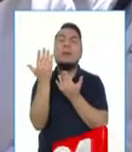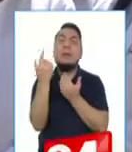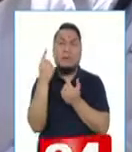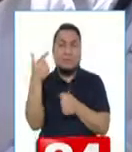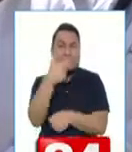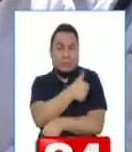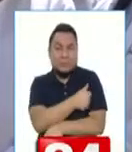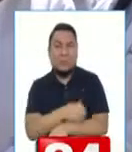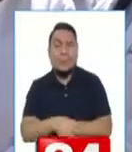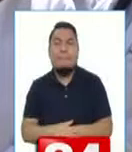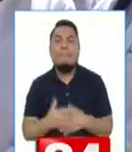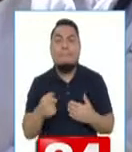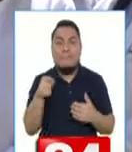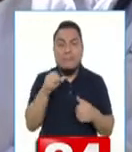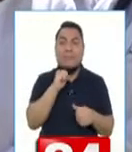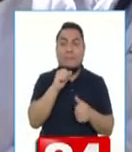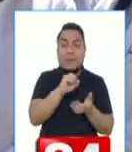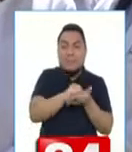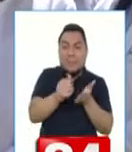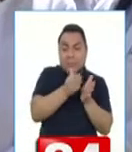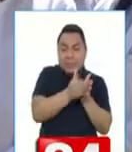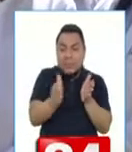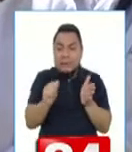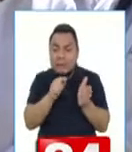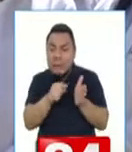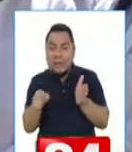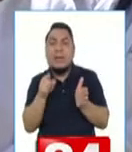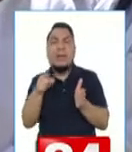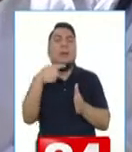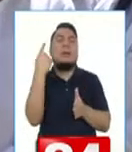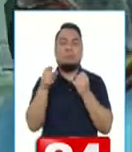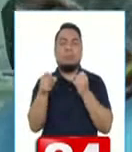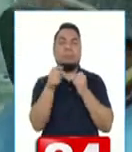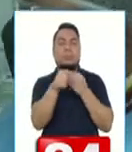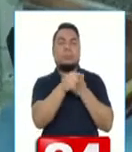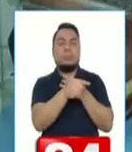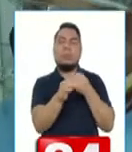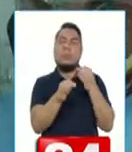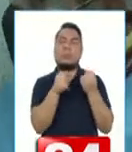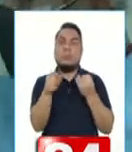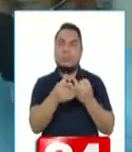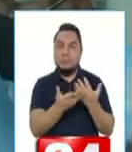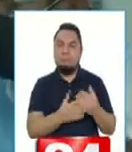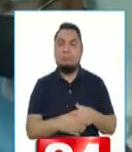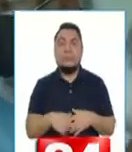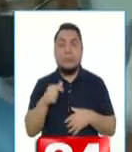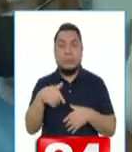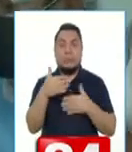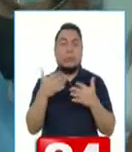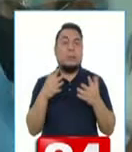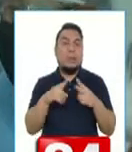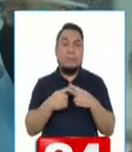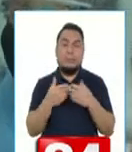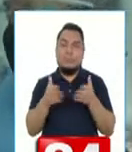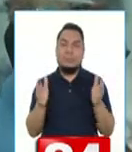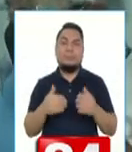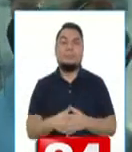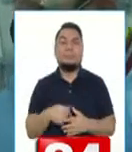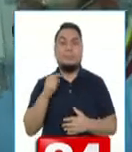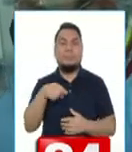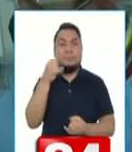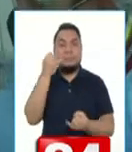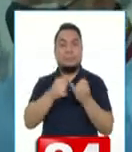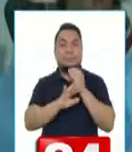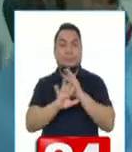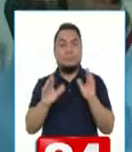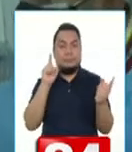para tener la vacuna. Esos meses no podemos bajar la guardia. Cabe mencionar que estas declaraciones las dio durante su